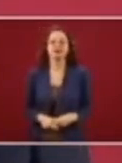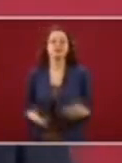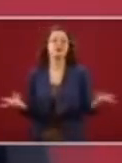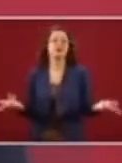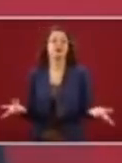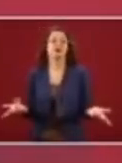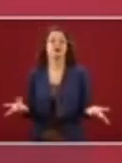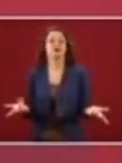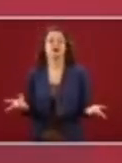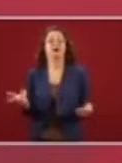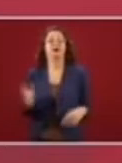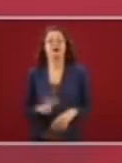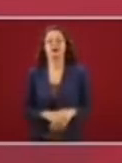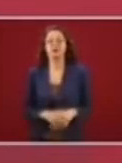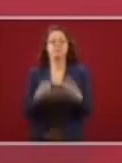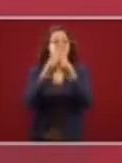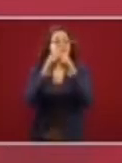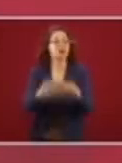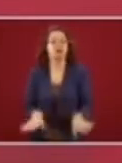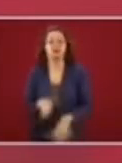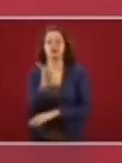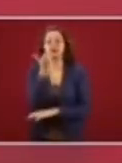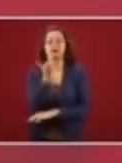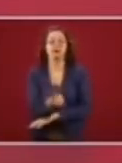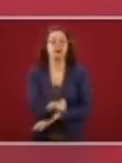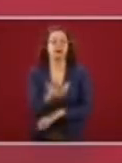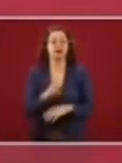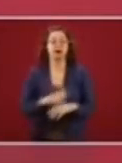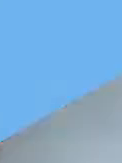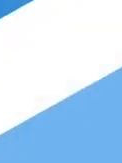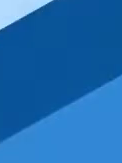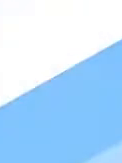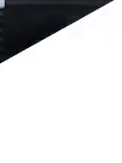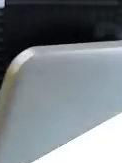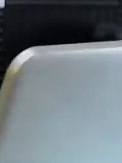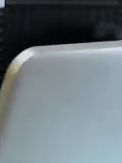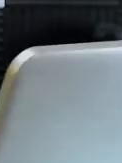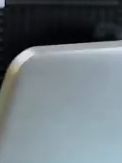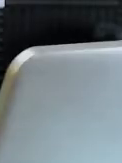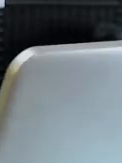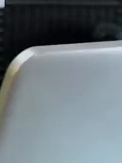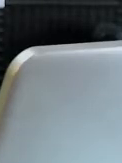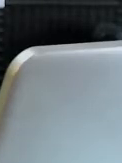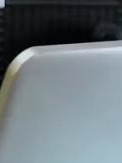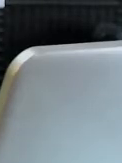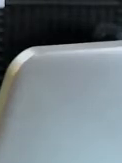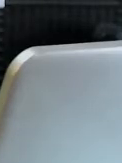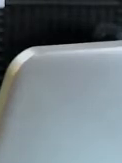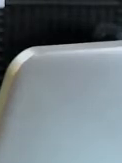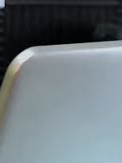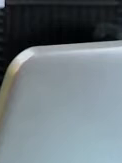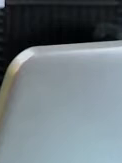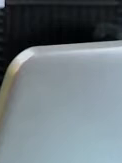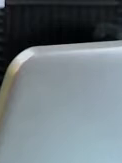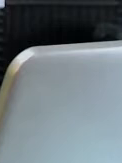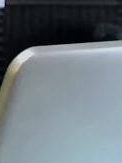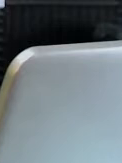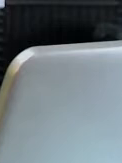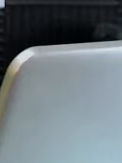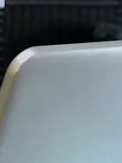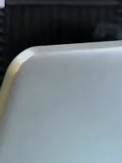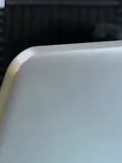hubo una pérdida en la hacienda pública. Bueno, el presidente insistió esta mañana